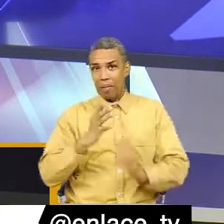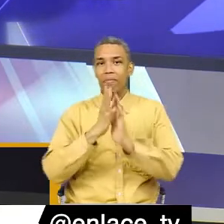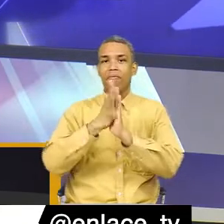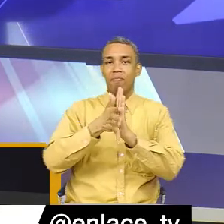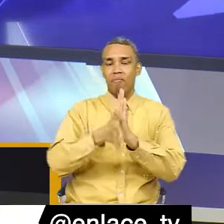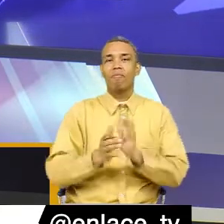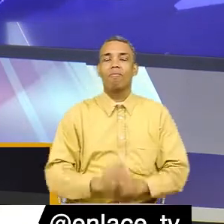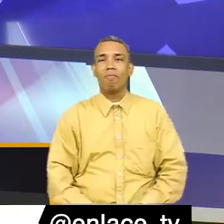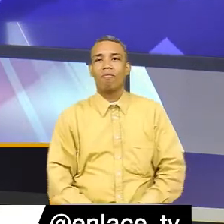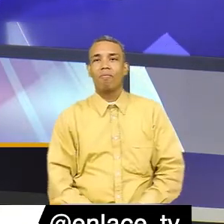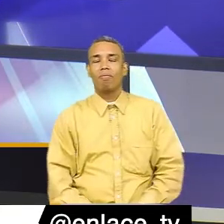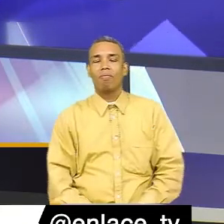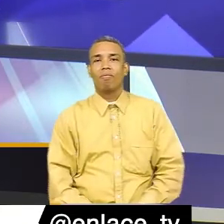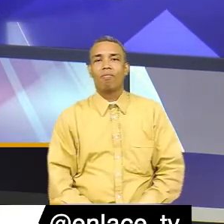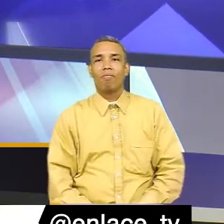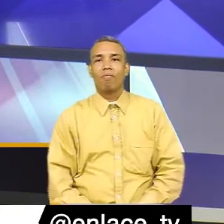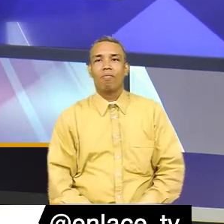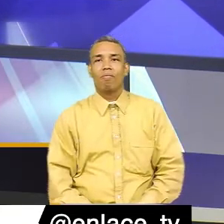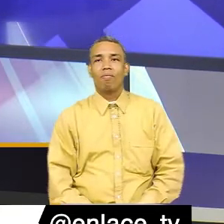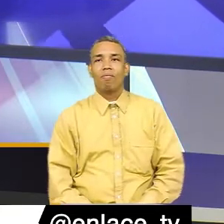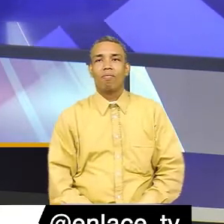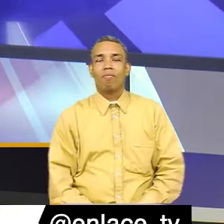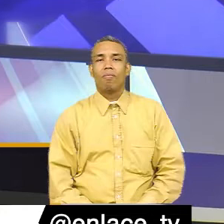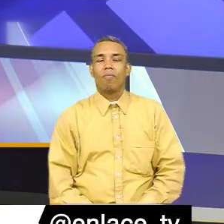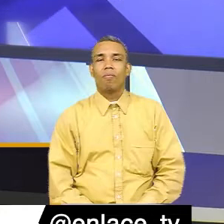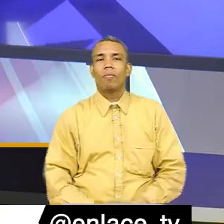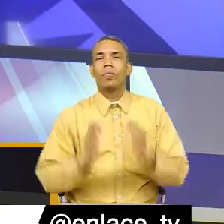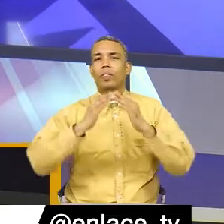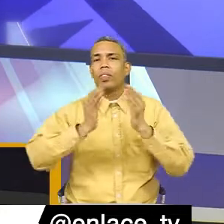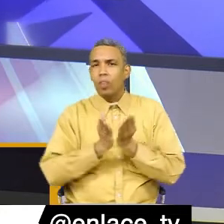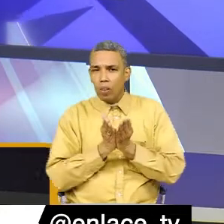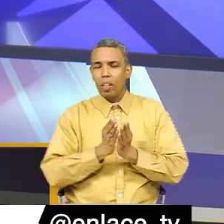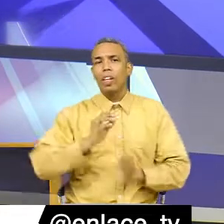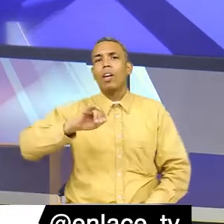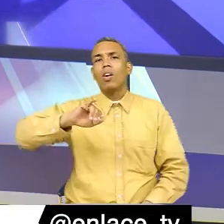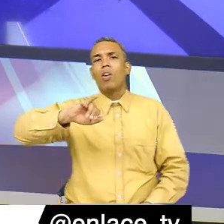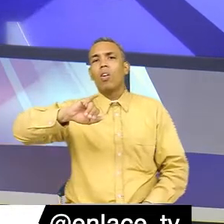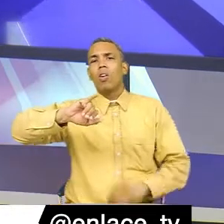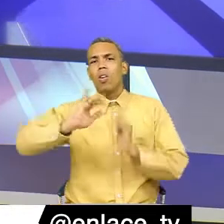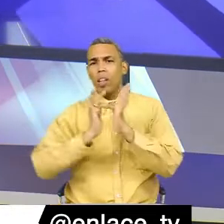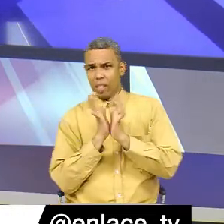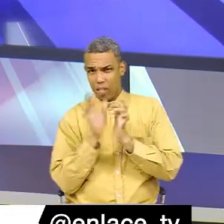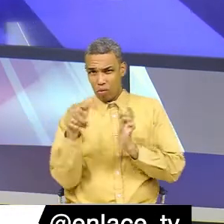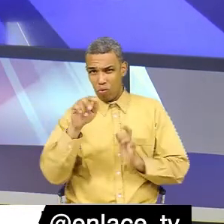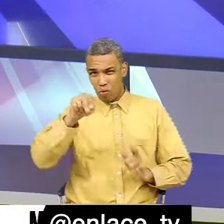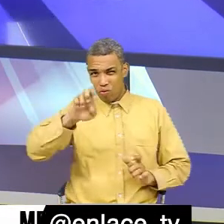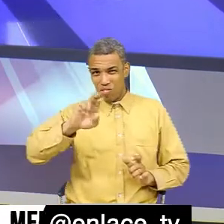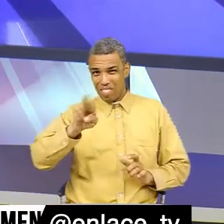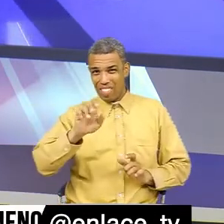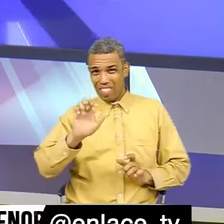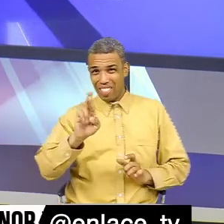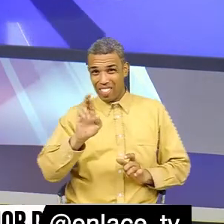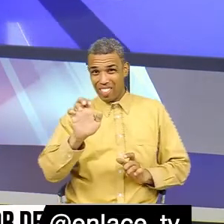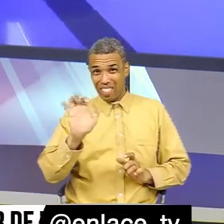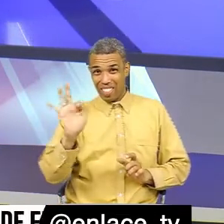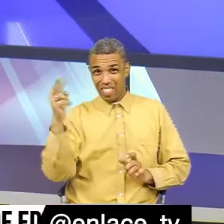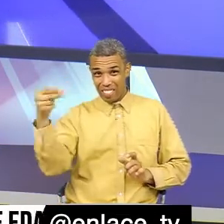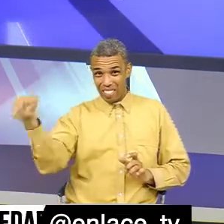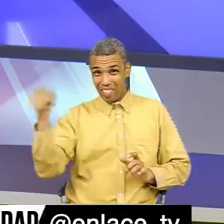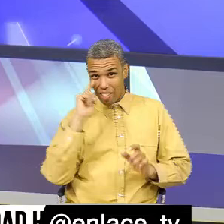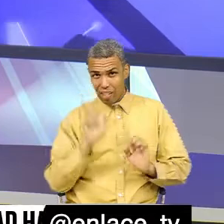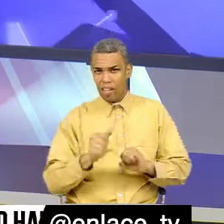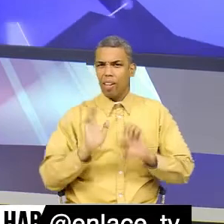El Liceo Jesús de Nazaret va culminando sus actividades de la Semana Cultural y Deportiva 2016. En familia se cumplió esta muestra de la